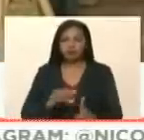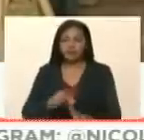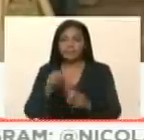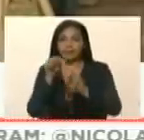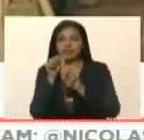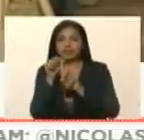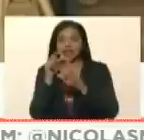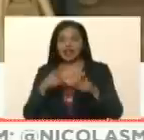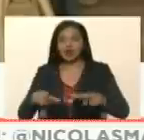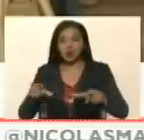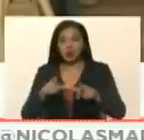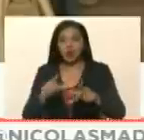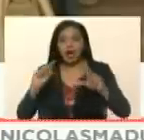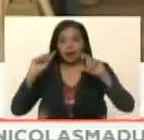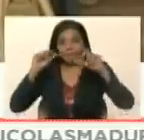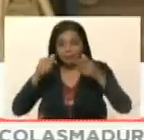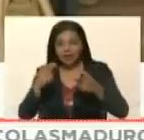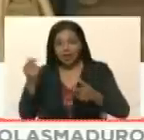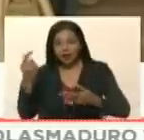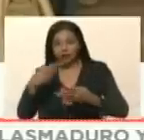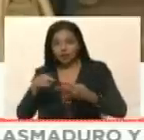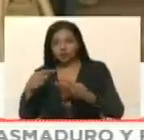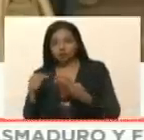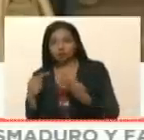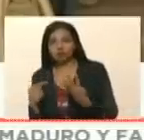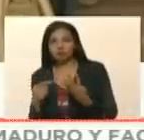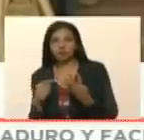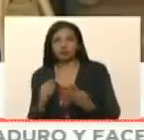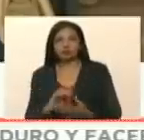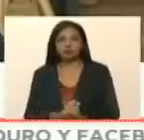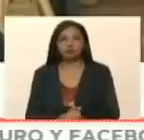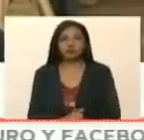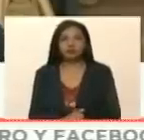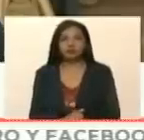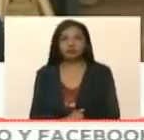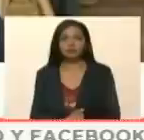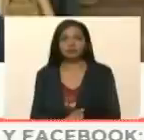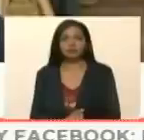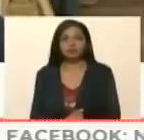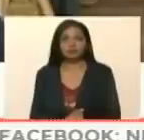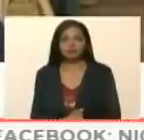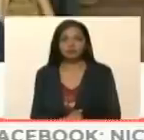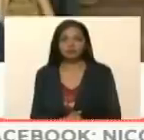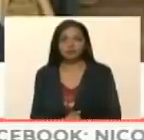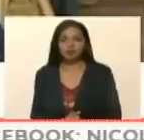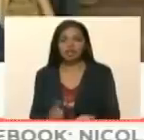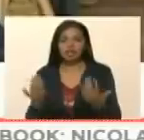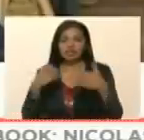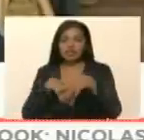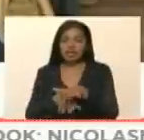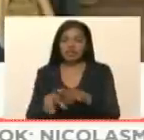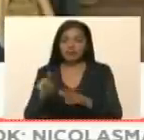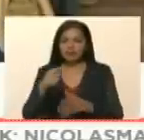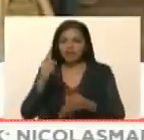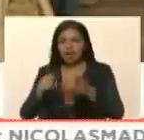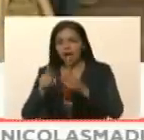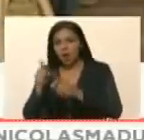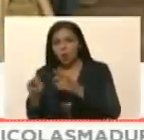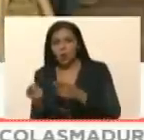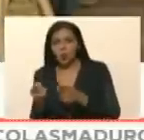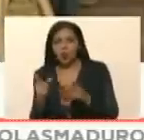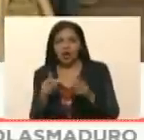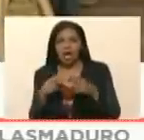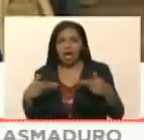Especialmente en los rubros de maíz, arroz, sorgo, soya. E incorporar varias miles de